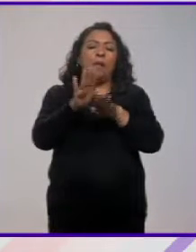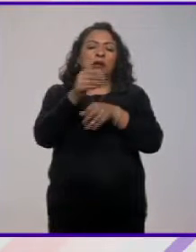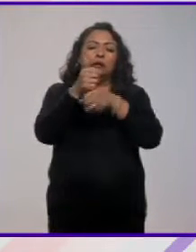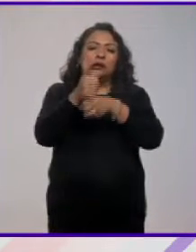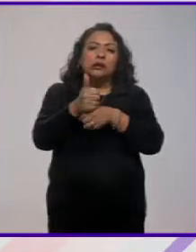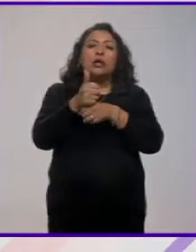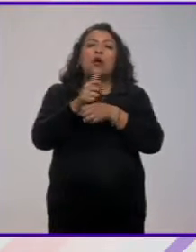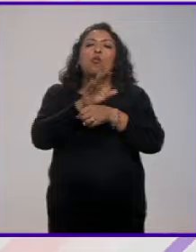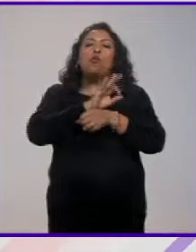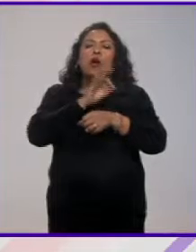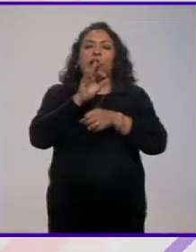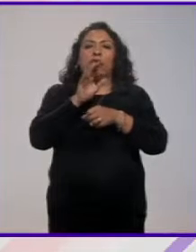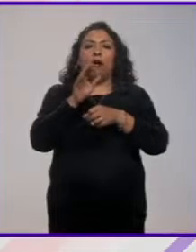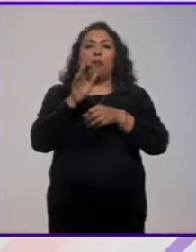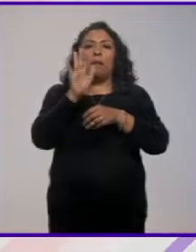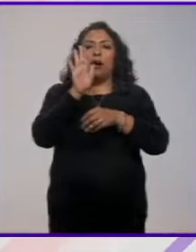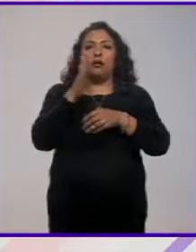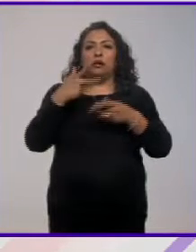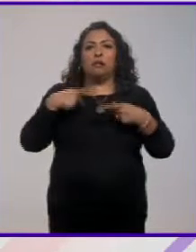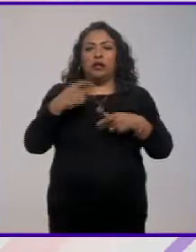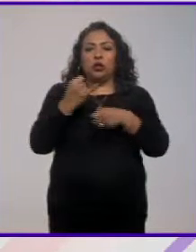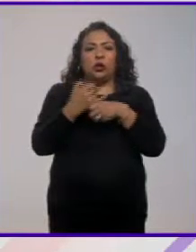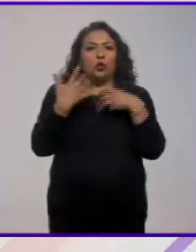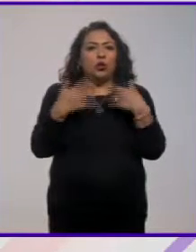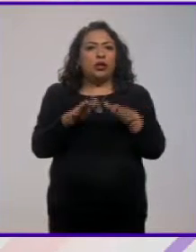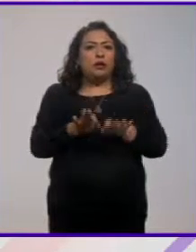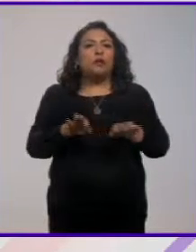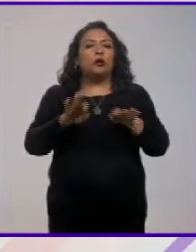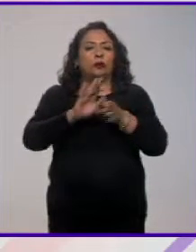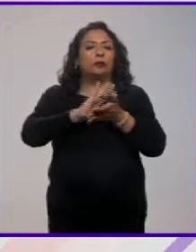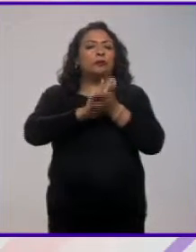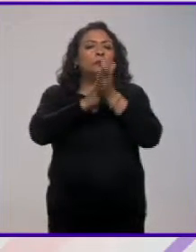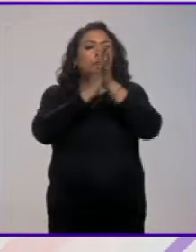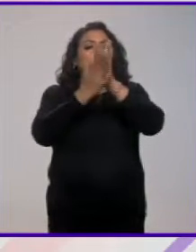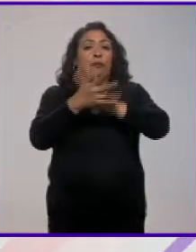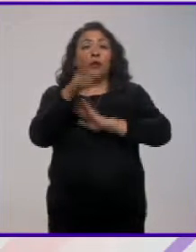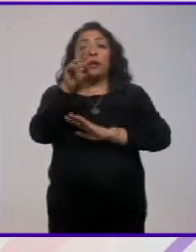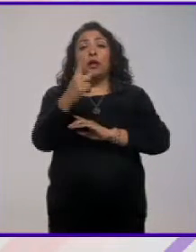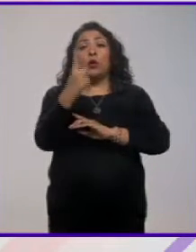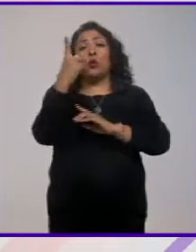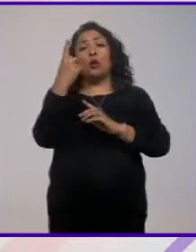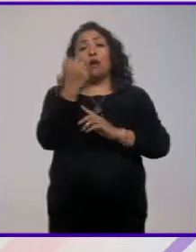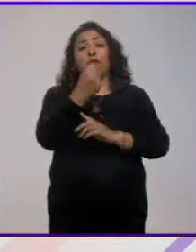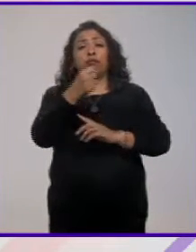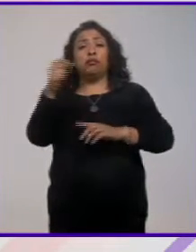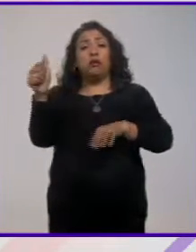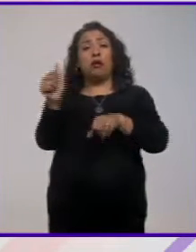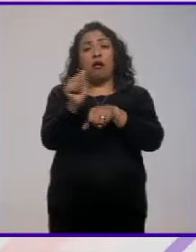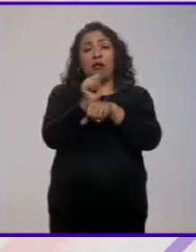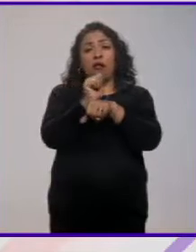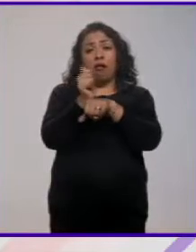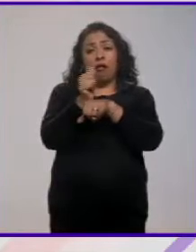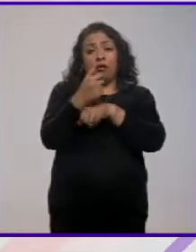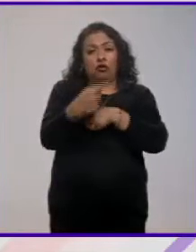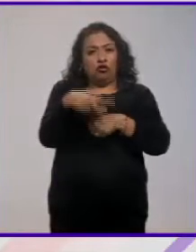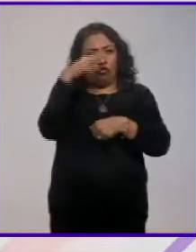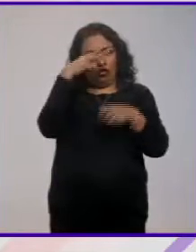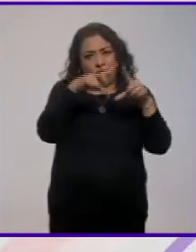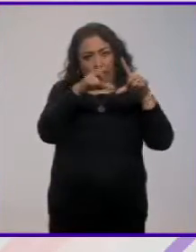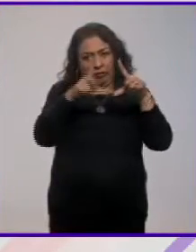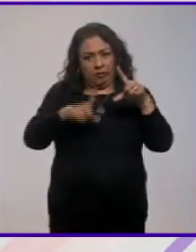crear personajes memorables que la han convertido en una de las grandes actrices de nuestro